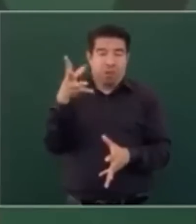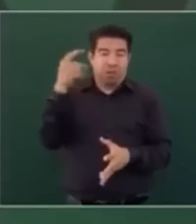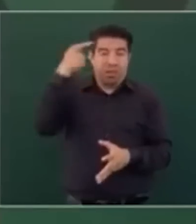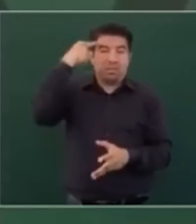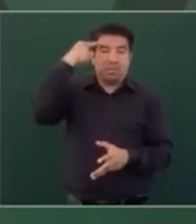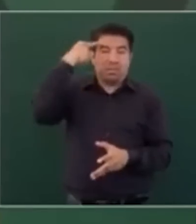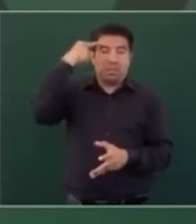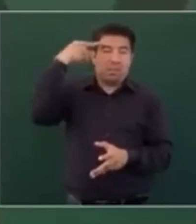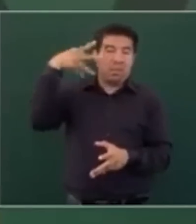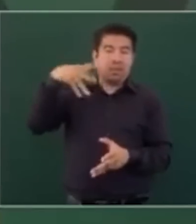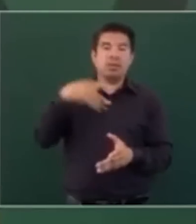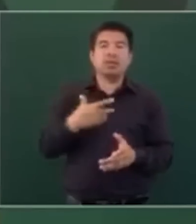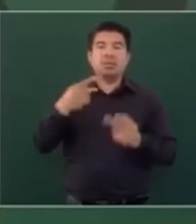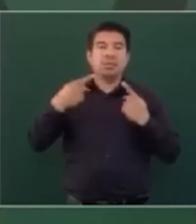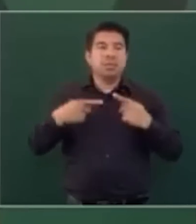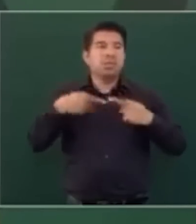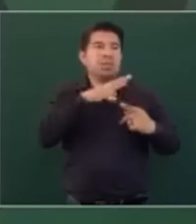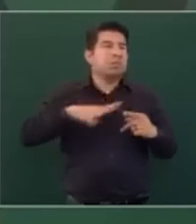No tienen respeto por el pueblo.